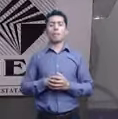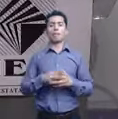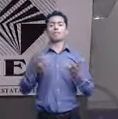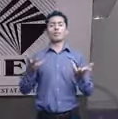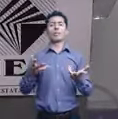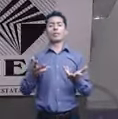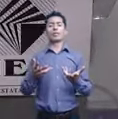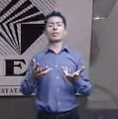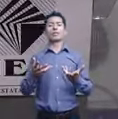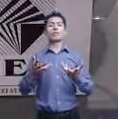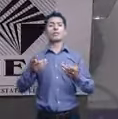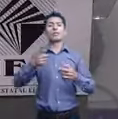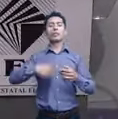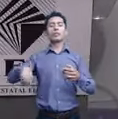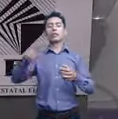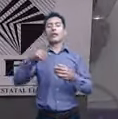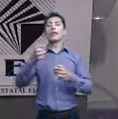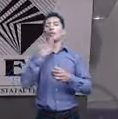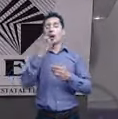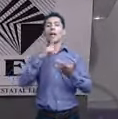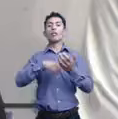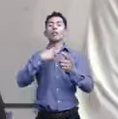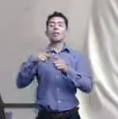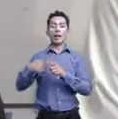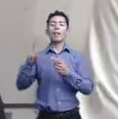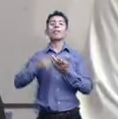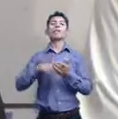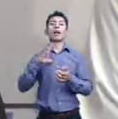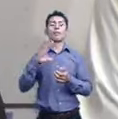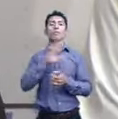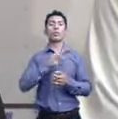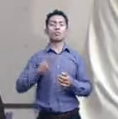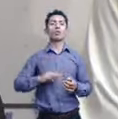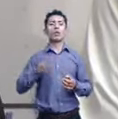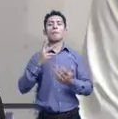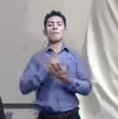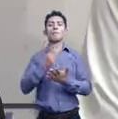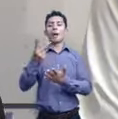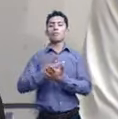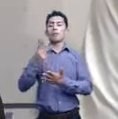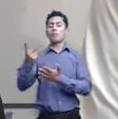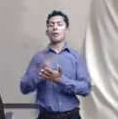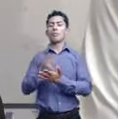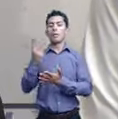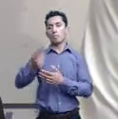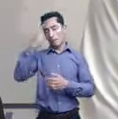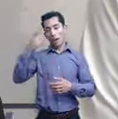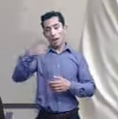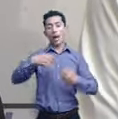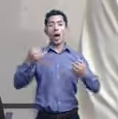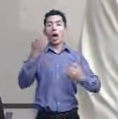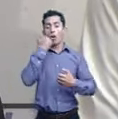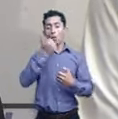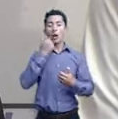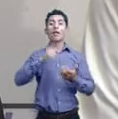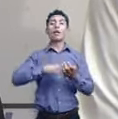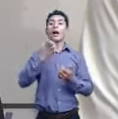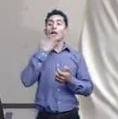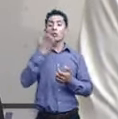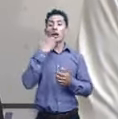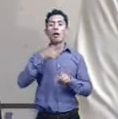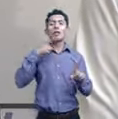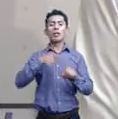a cabo torneos de conocimiento entre las escuelas que se encuentran en el municipio, con premiaciones de interés para los alumnos y las escuelas con